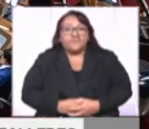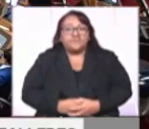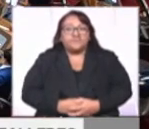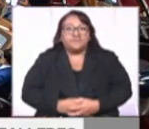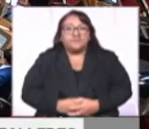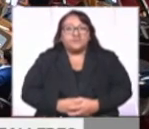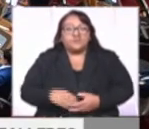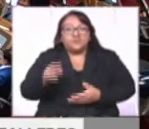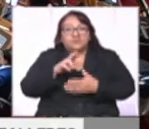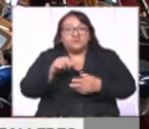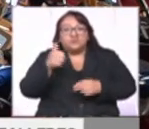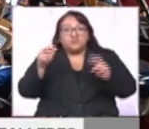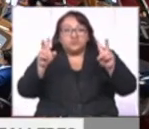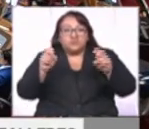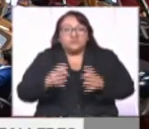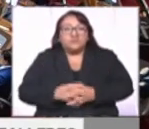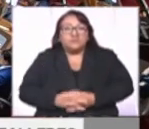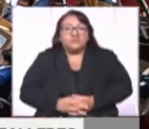Señor relator, siguiente tema.